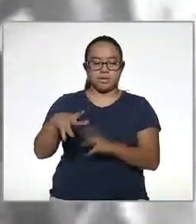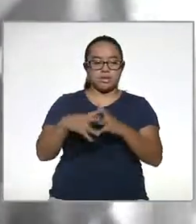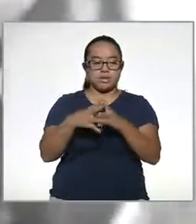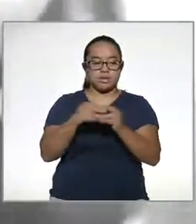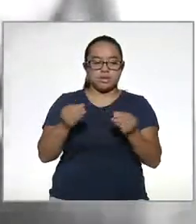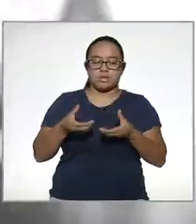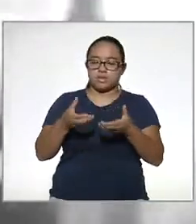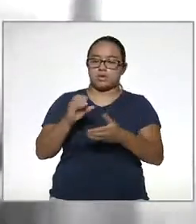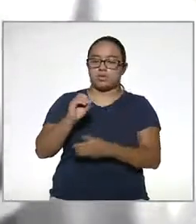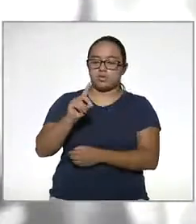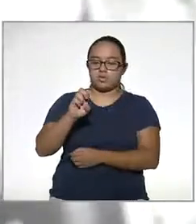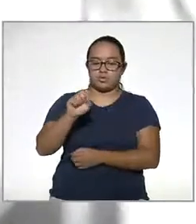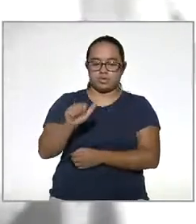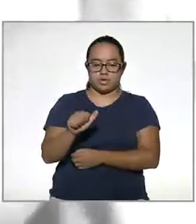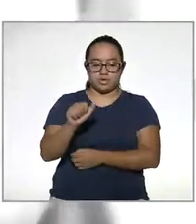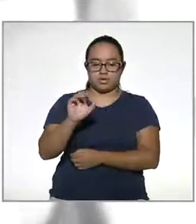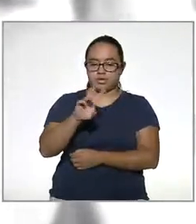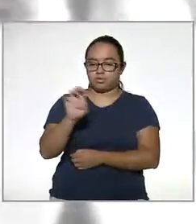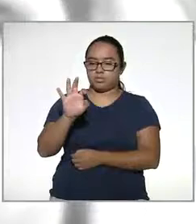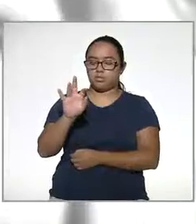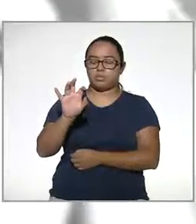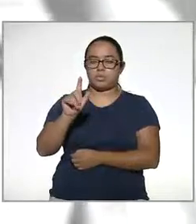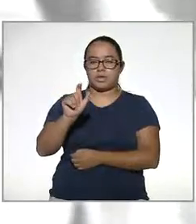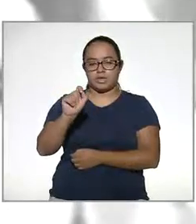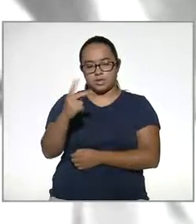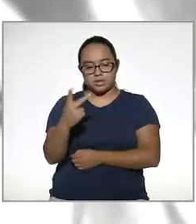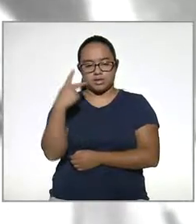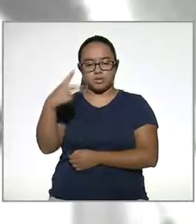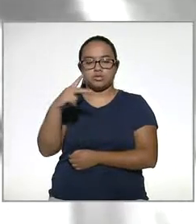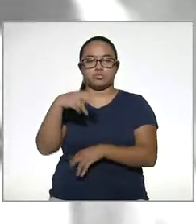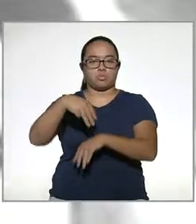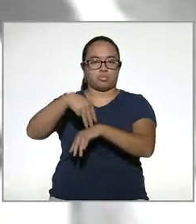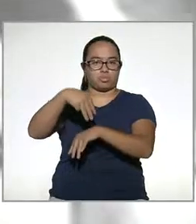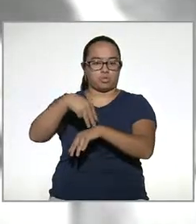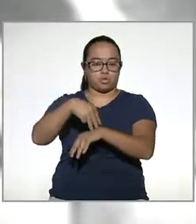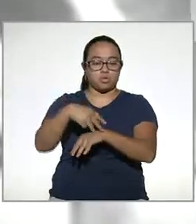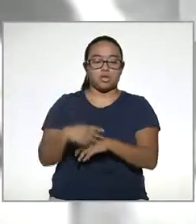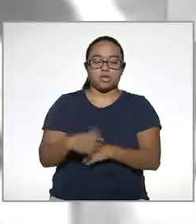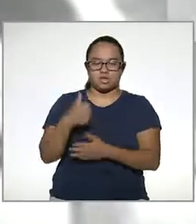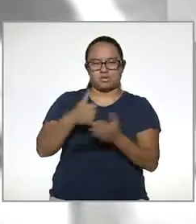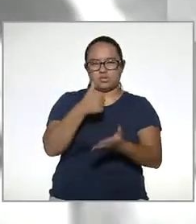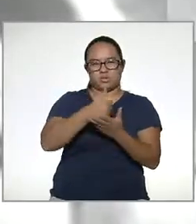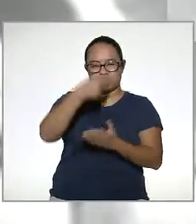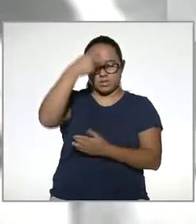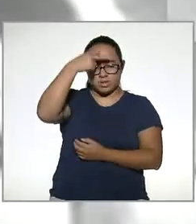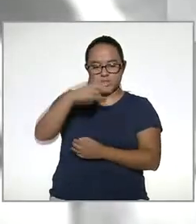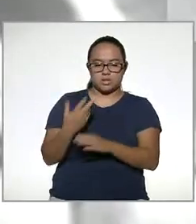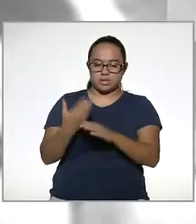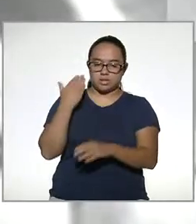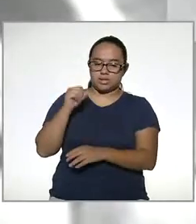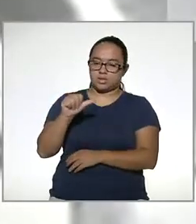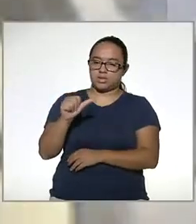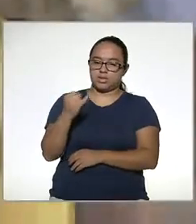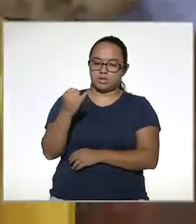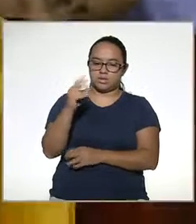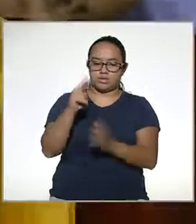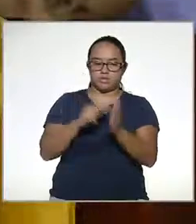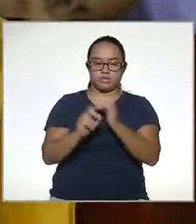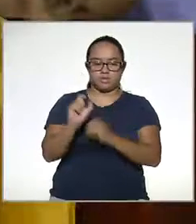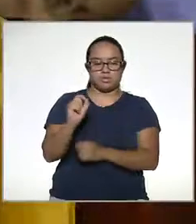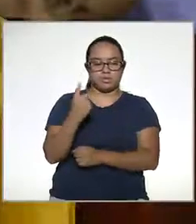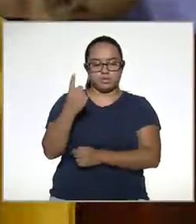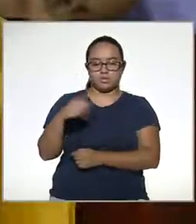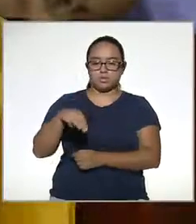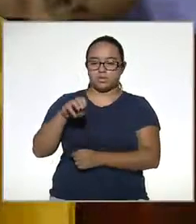Desa 422, en la colonia Portales, en la alcaldía Benito Juárez, aquí en la Ciudad de México, el pasado 16 de junio de 2021.